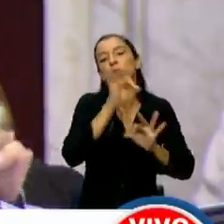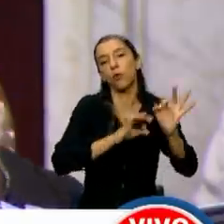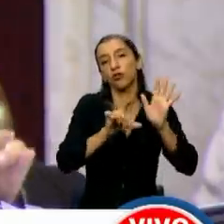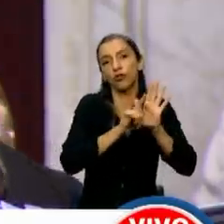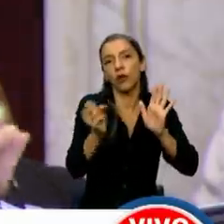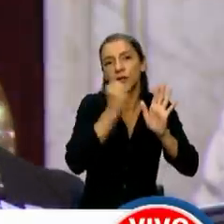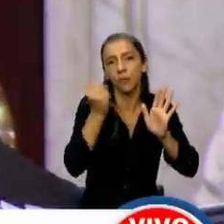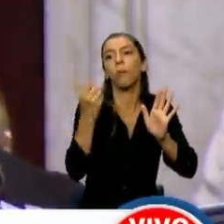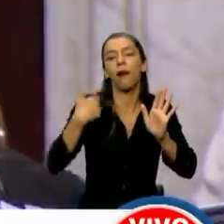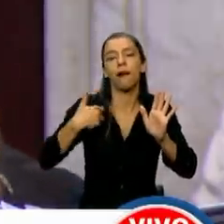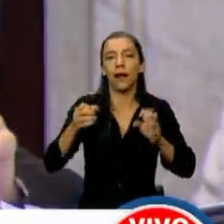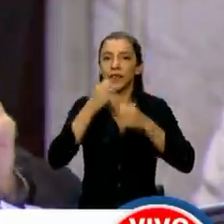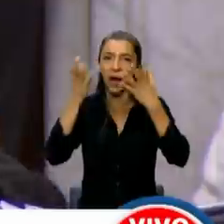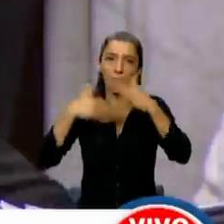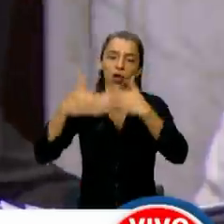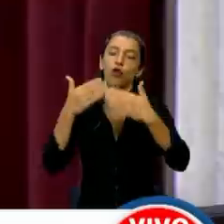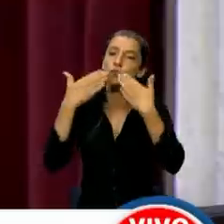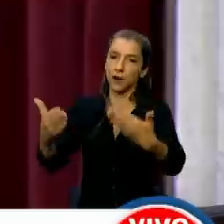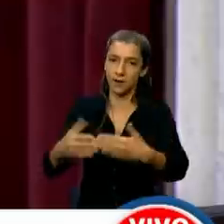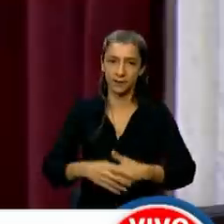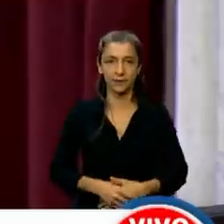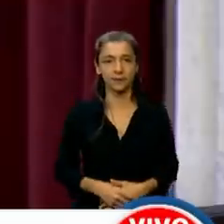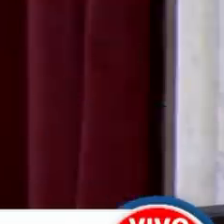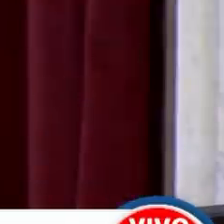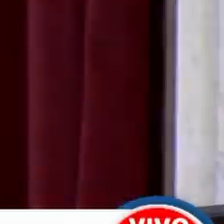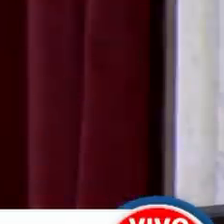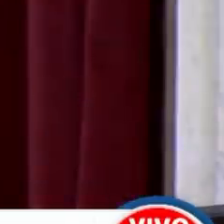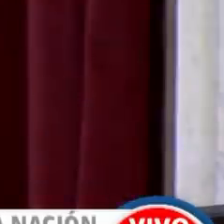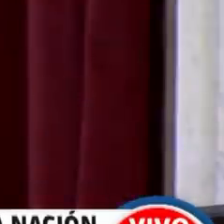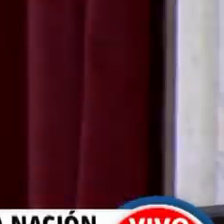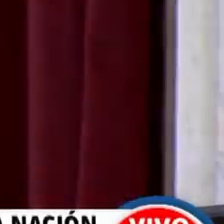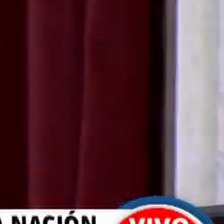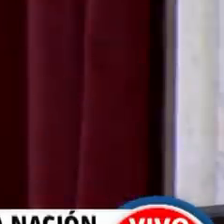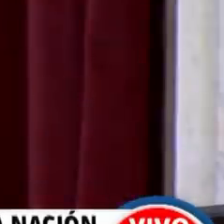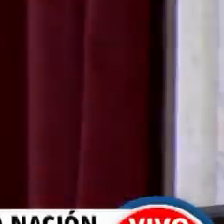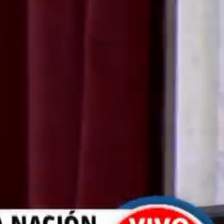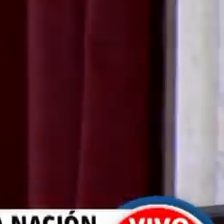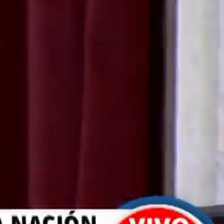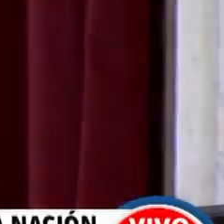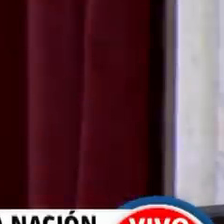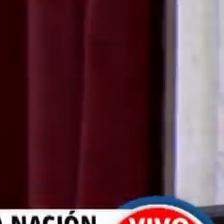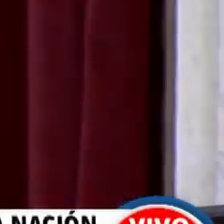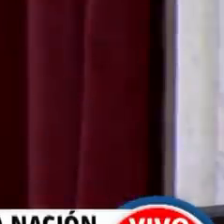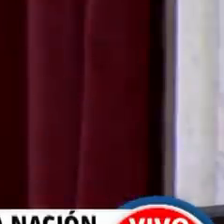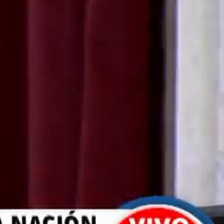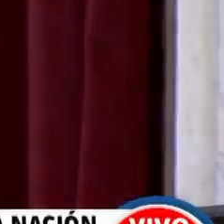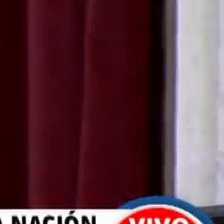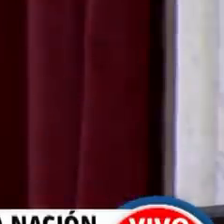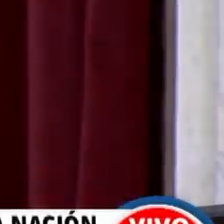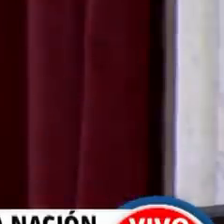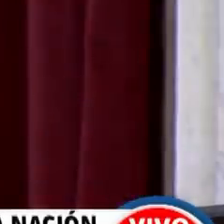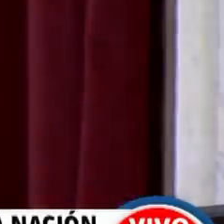de salir adelante muchas gracias gracias diputada khaled y en el uso de la palabra el diputado héctor